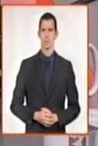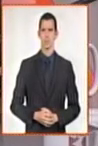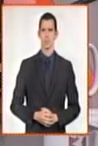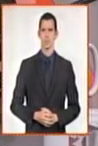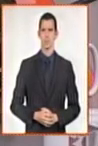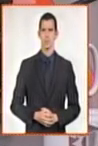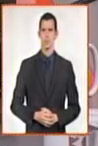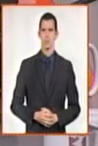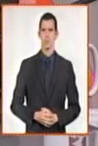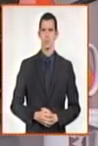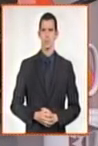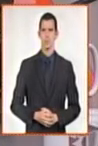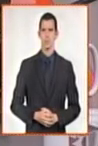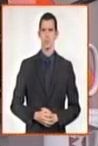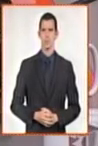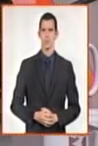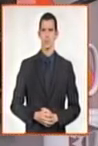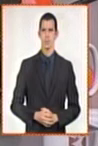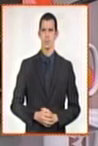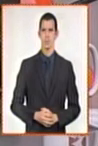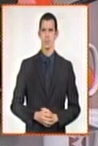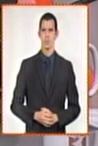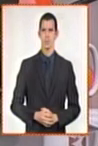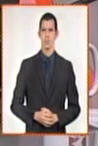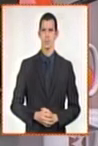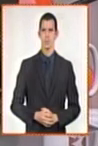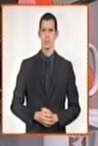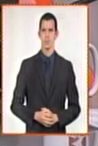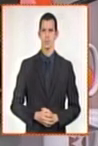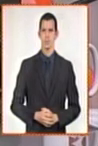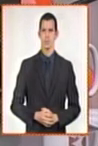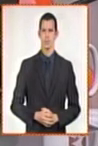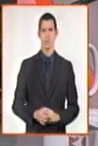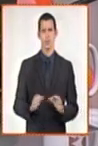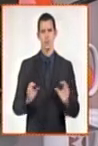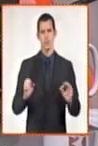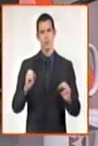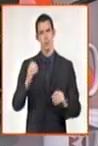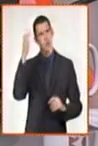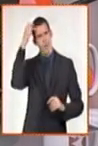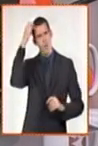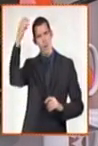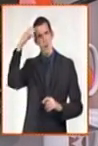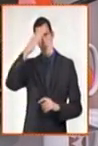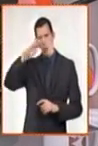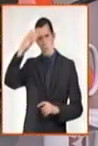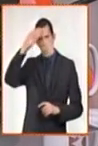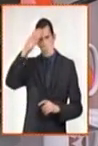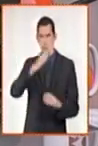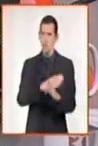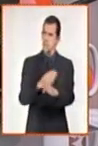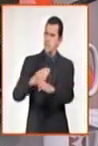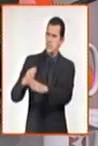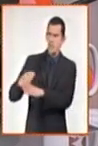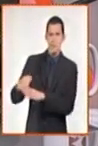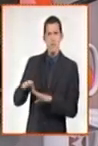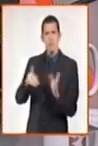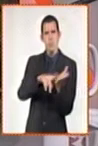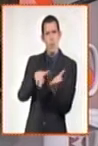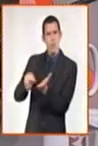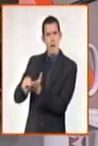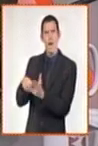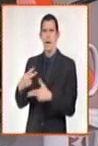Bueno, y son parte de las acciones que ha tomado el gobierno del país y los gobiernos en cada una de